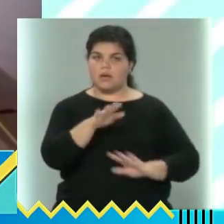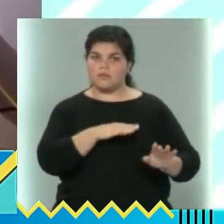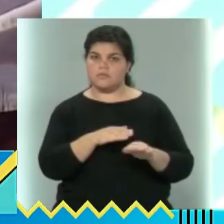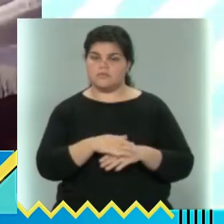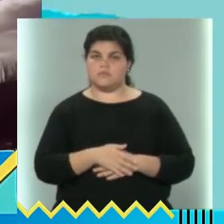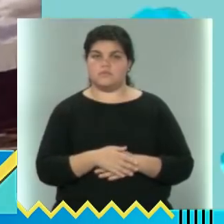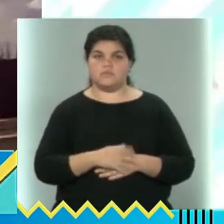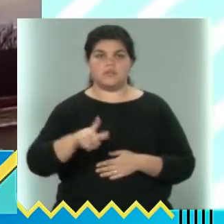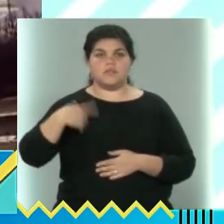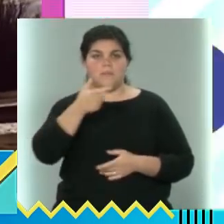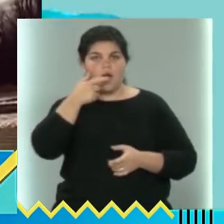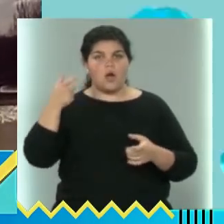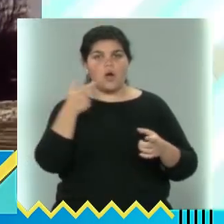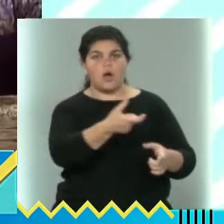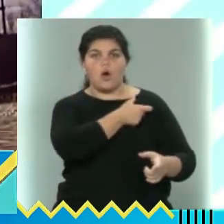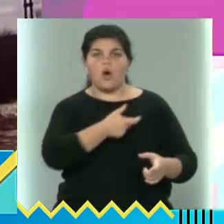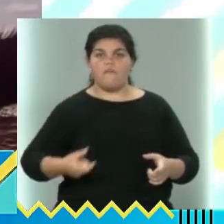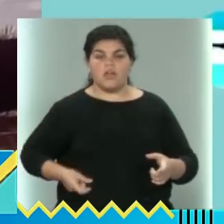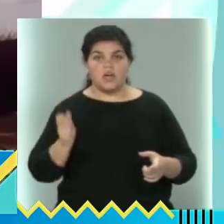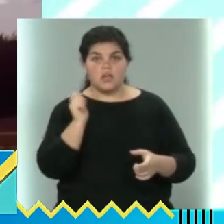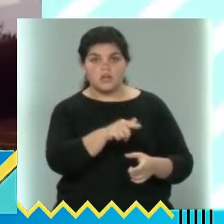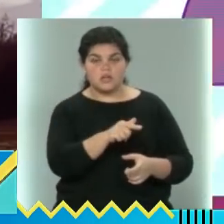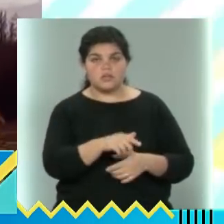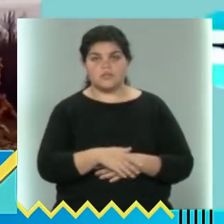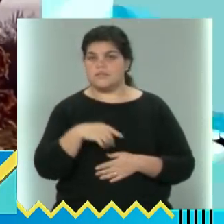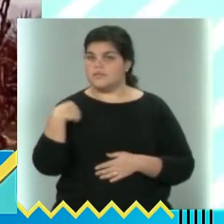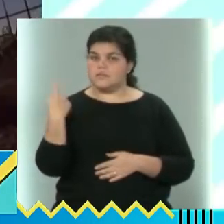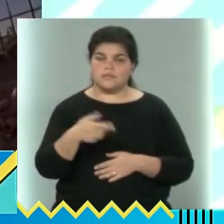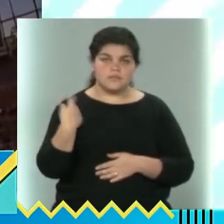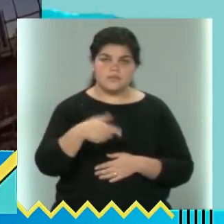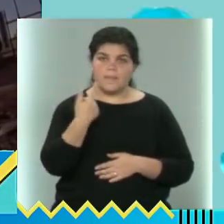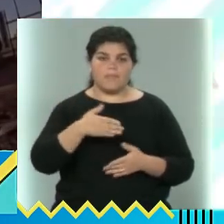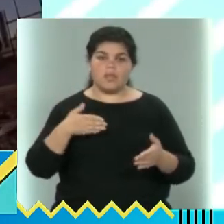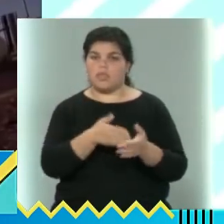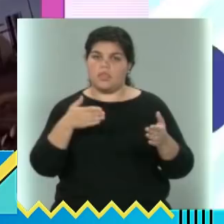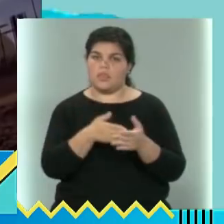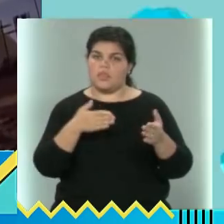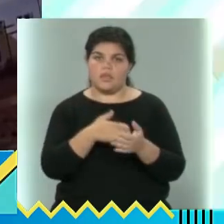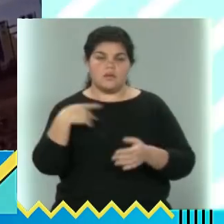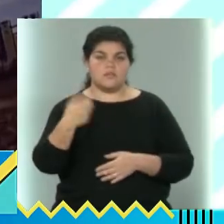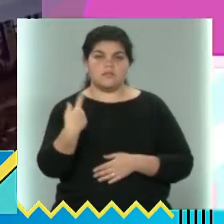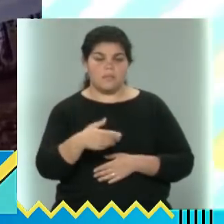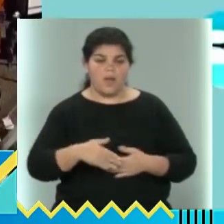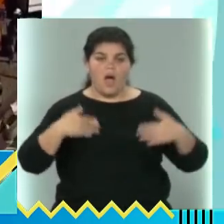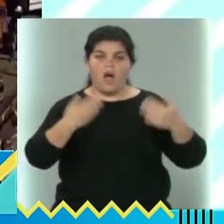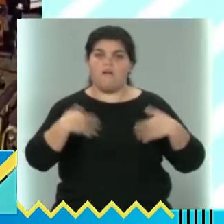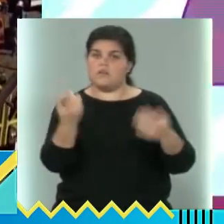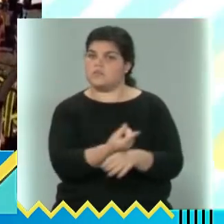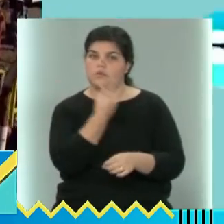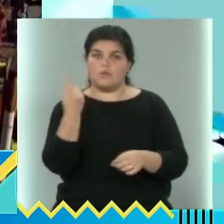de alguna forma al control del Estado quedaría relativizada e imposibilitada de poder llevarse adelante si